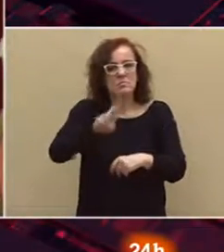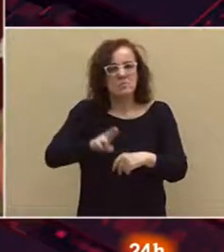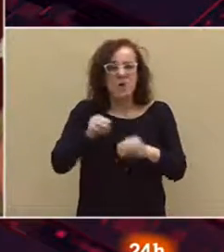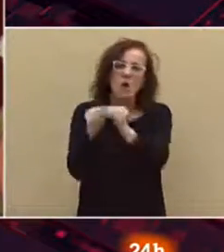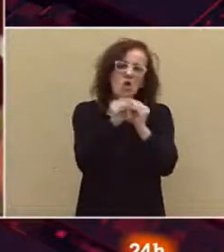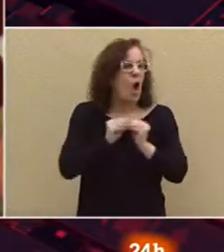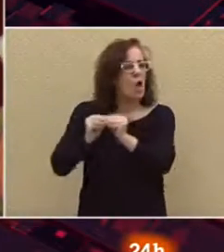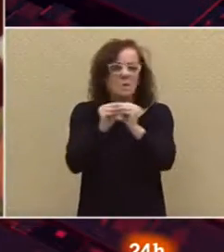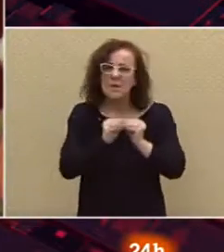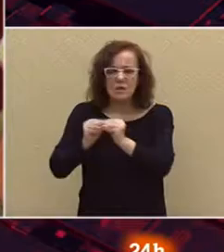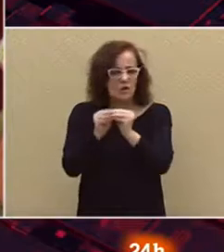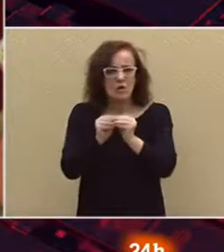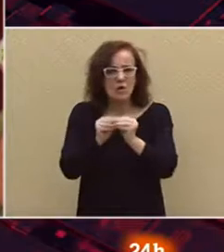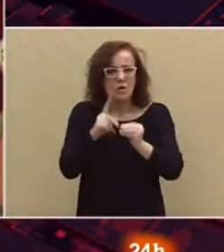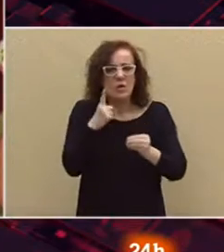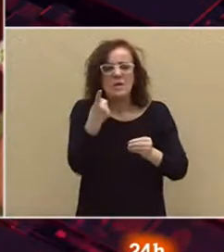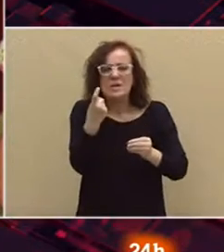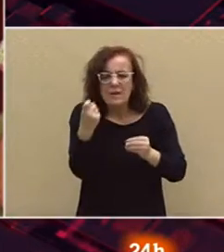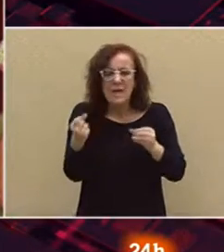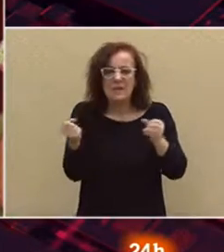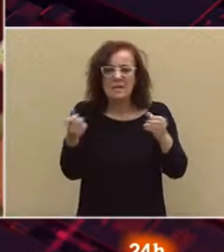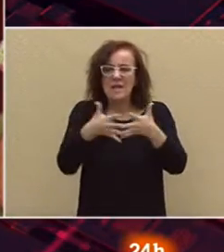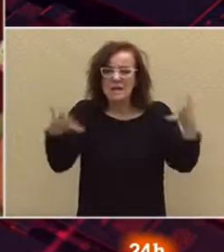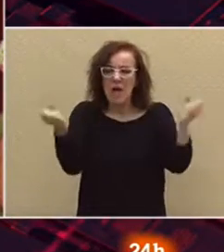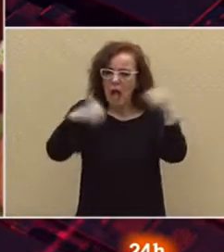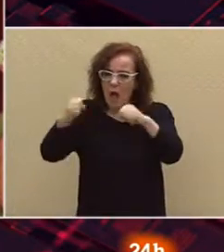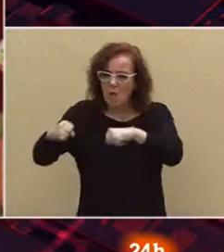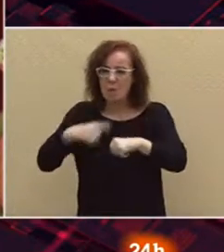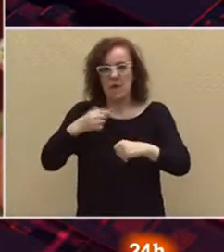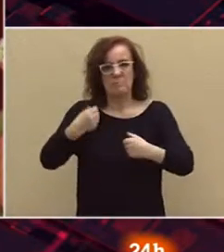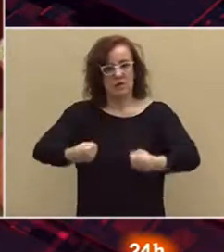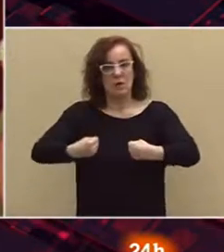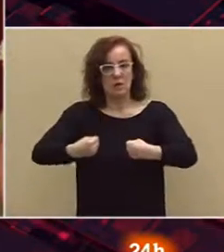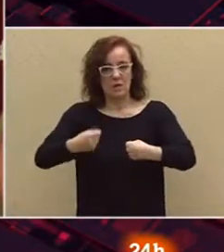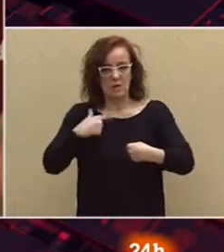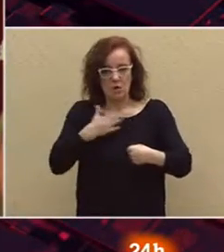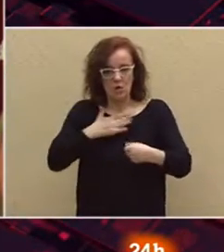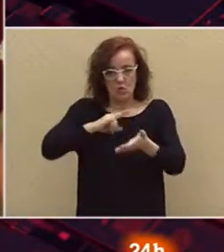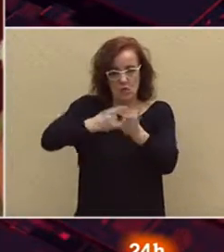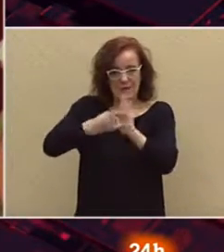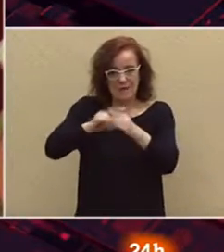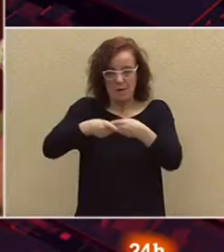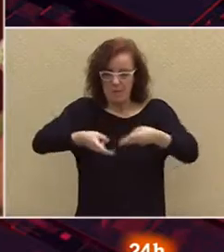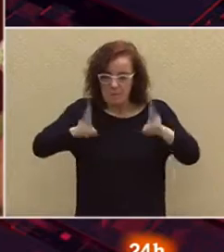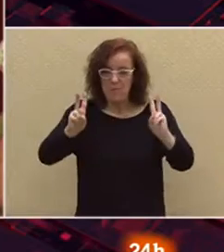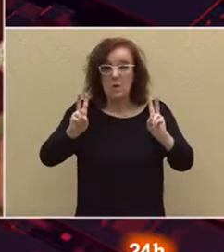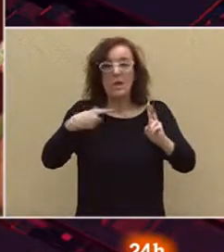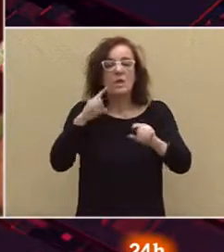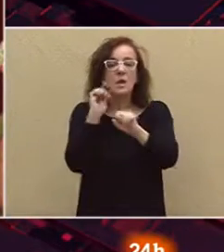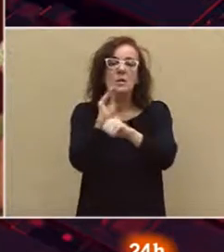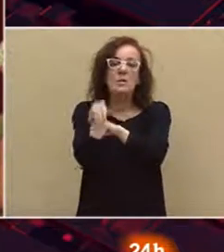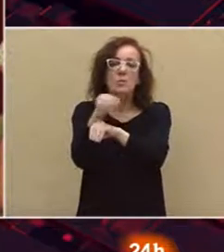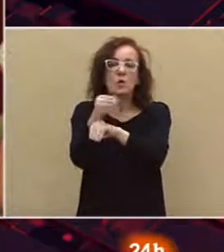la necesidad de los grandes acuerdos cuando se trata de afirmar la fortaleza de nuestro sistema democrático y de proteger y ensanchar